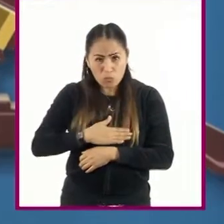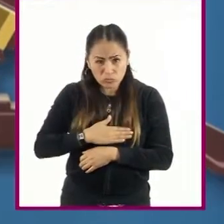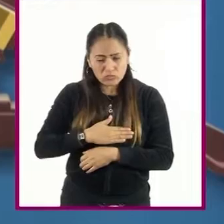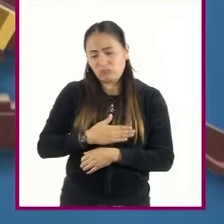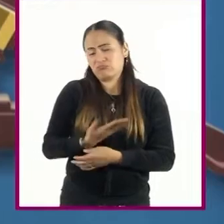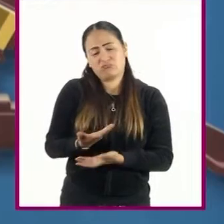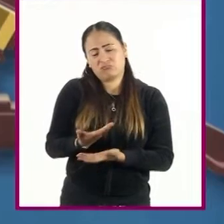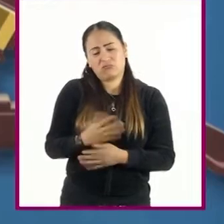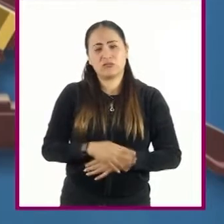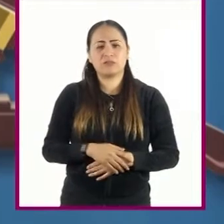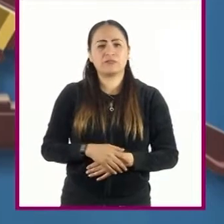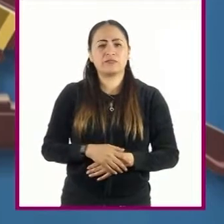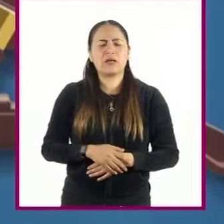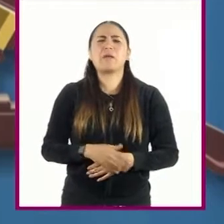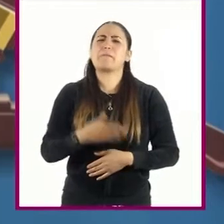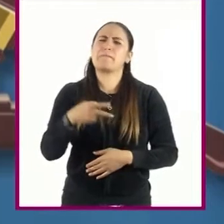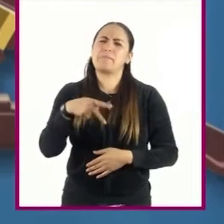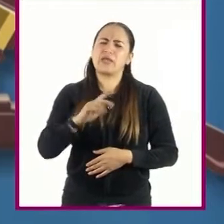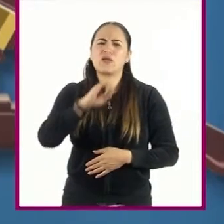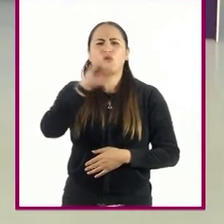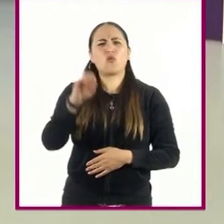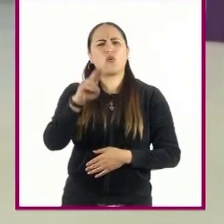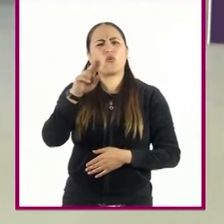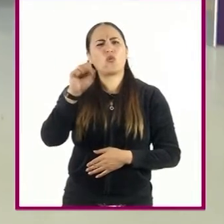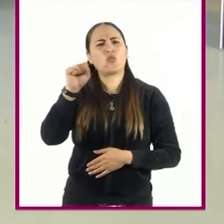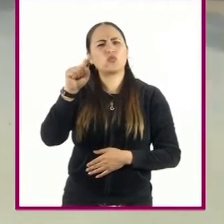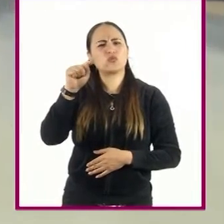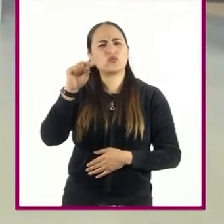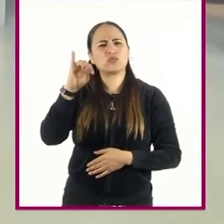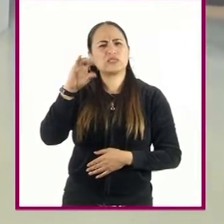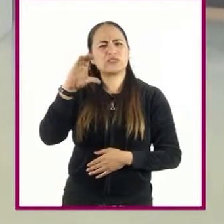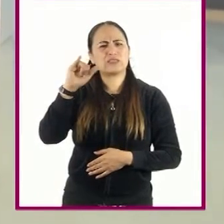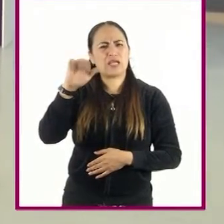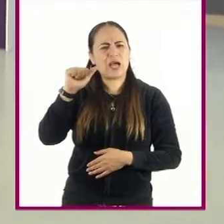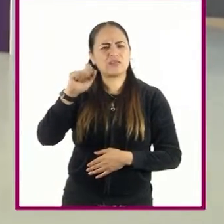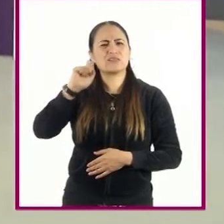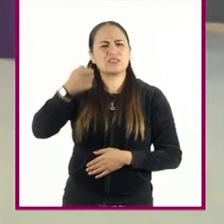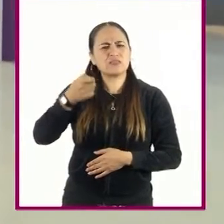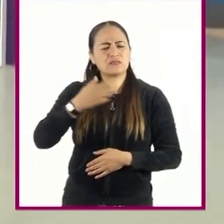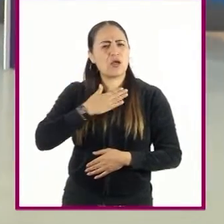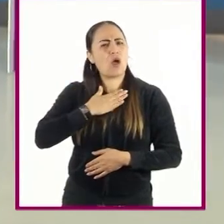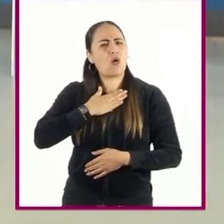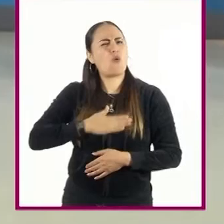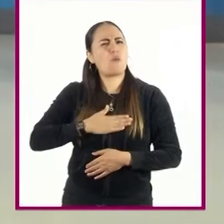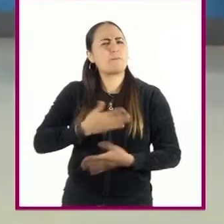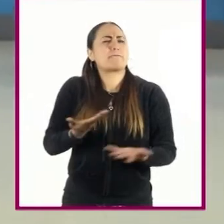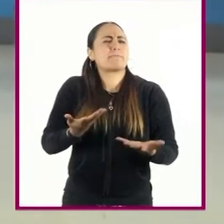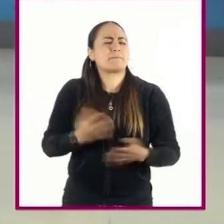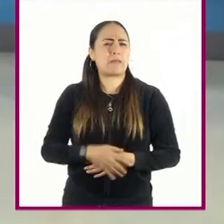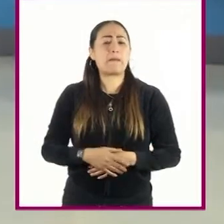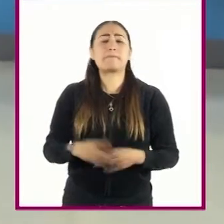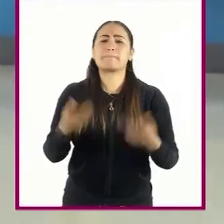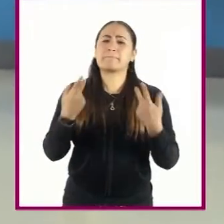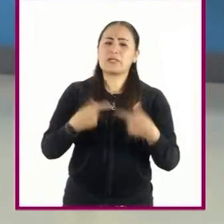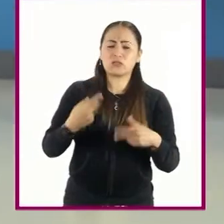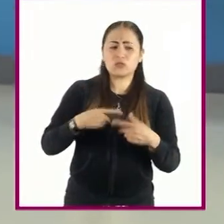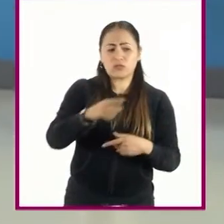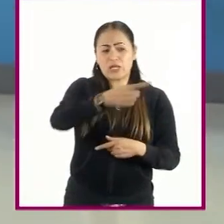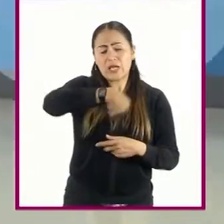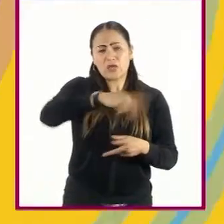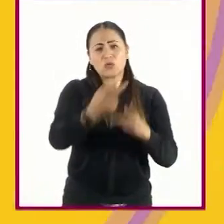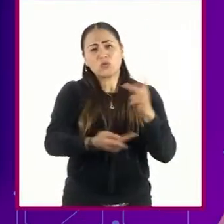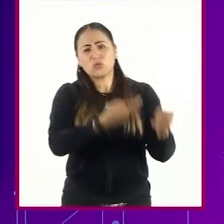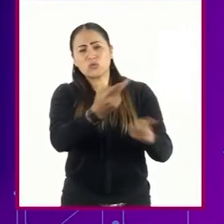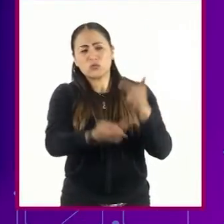que recordar qué es la justicia. Escuchemos y veamos qué respondieron algunas personas entrevistadas al